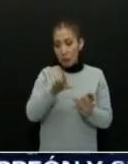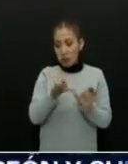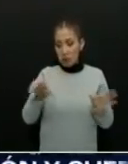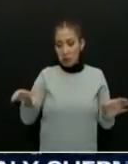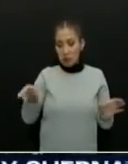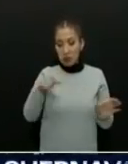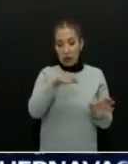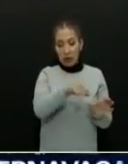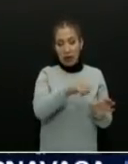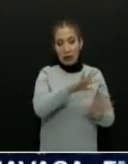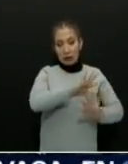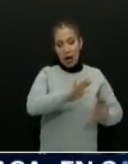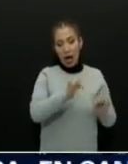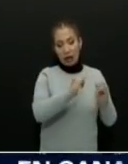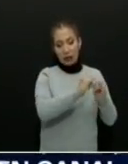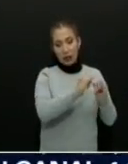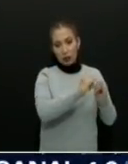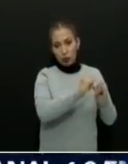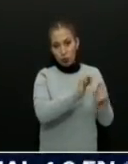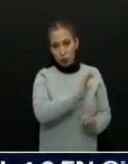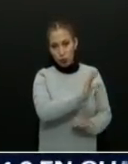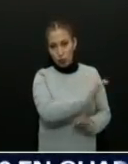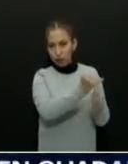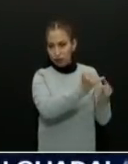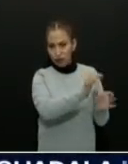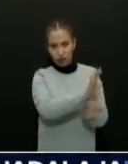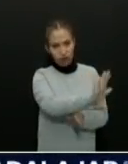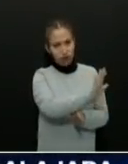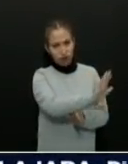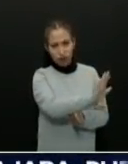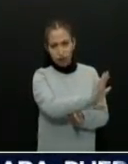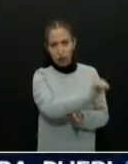que se creó ya una institución autónoma.